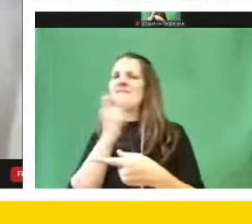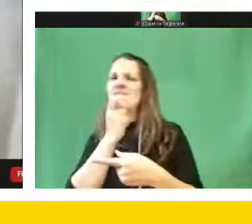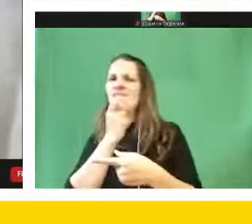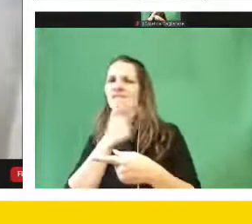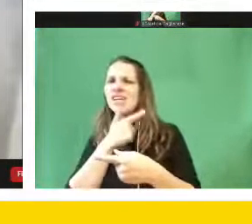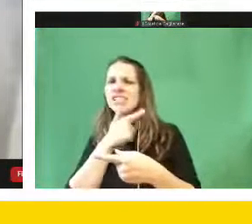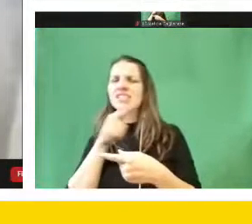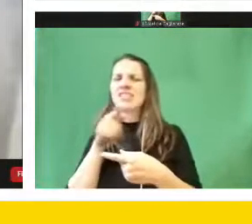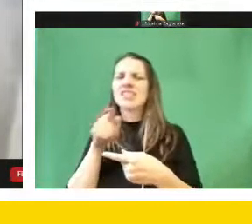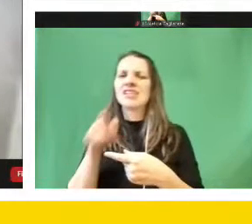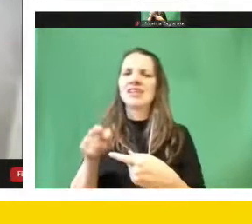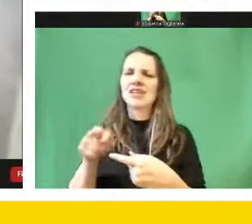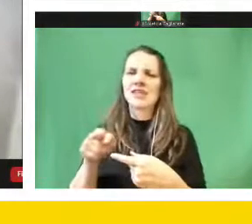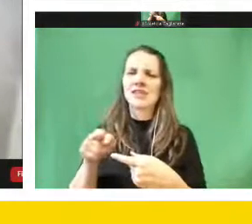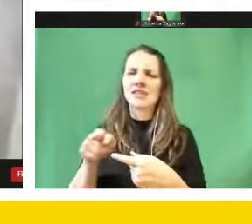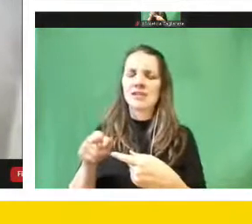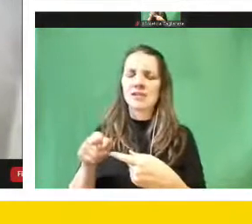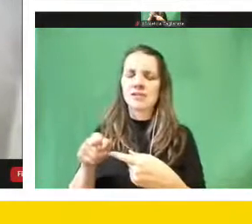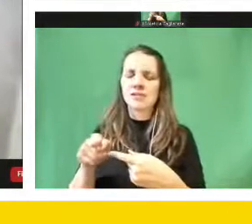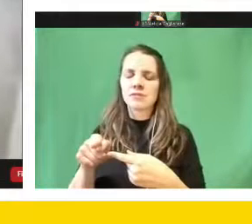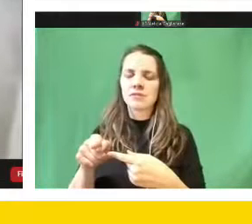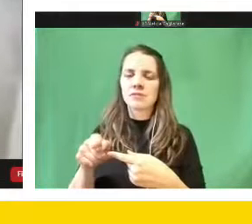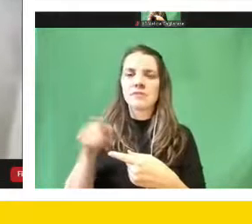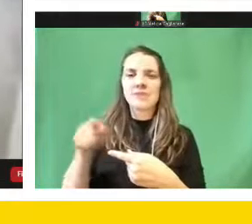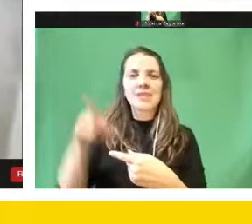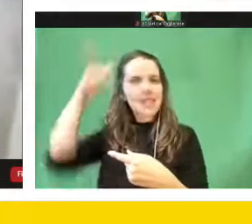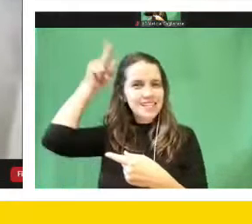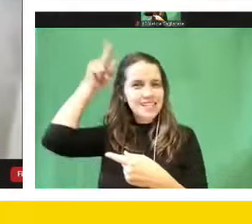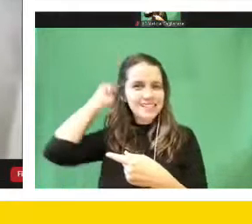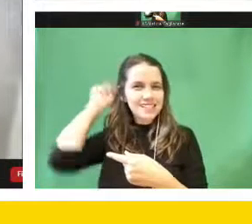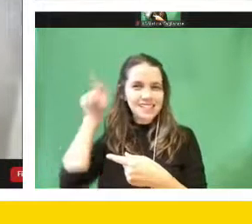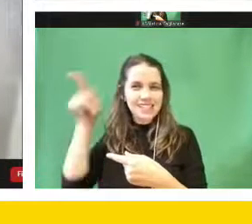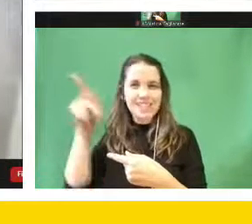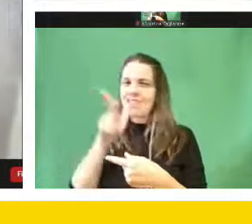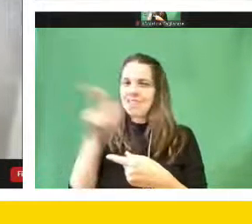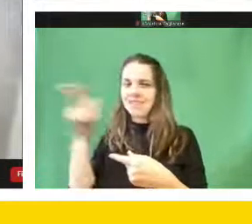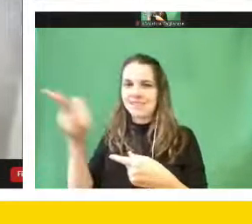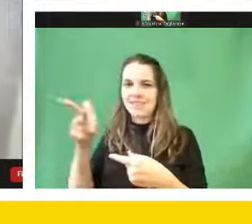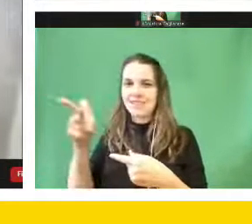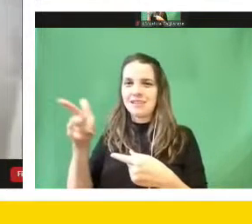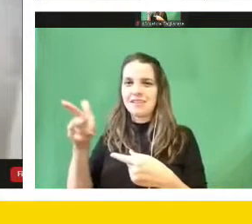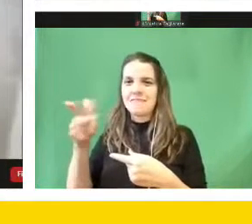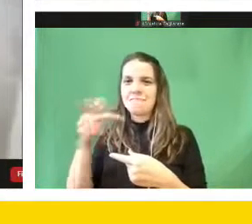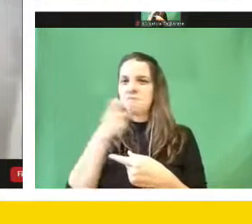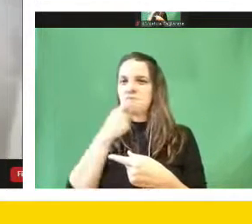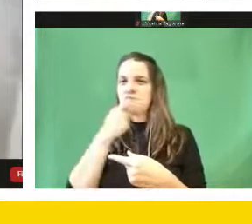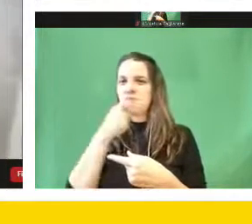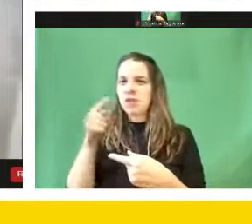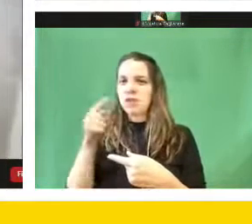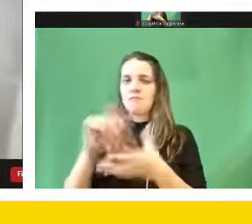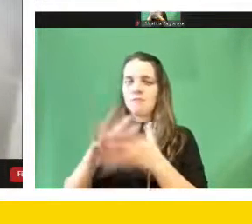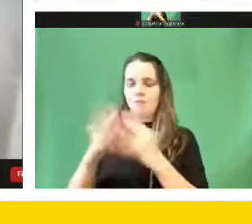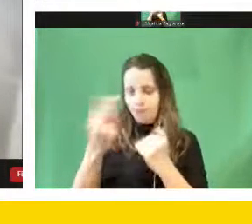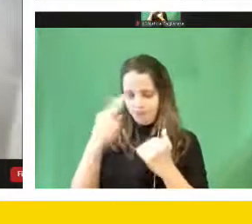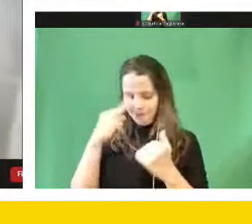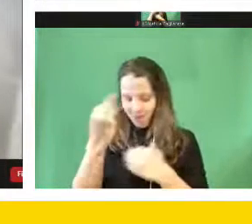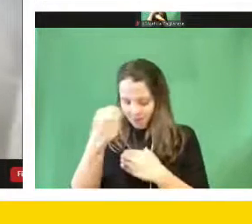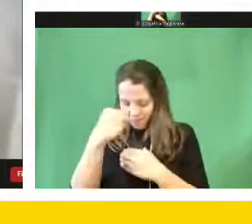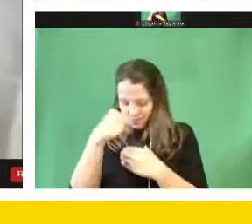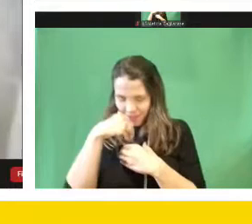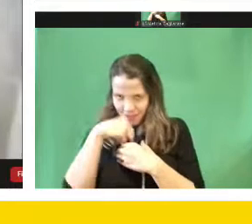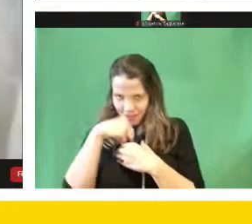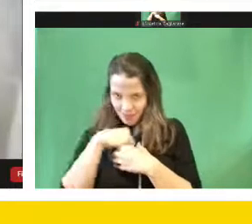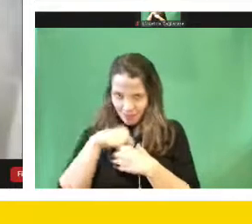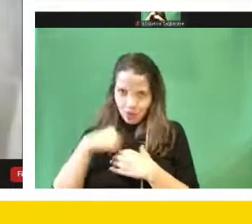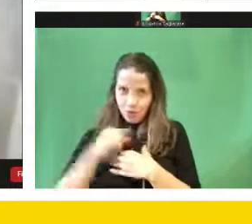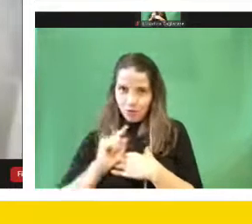colega de Chile, creo que a veces tenemos tendencia a mirarnos el ombligo y a hablar demasiado de las cosas que